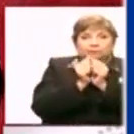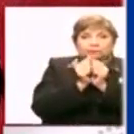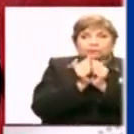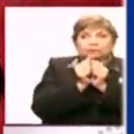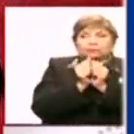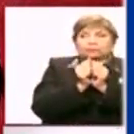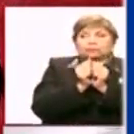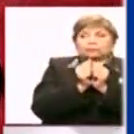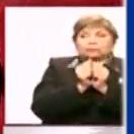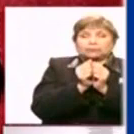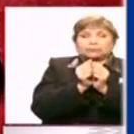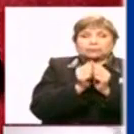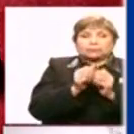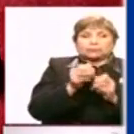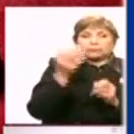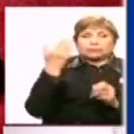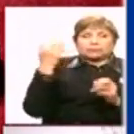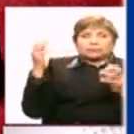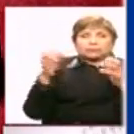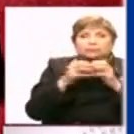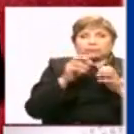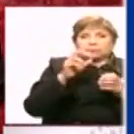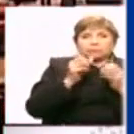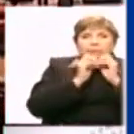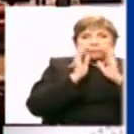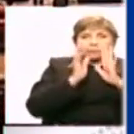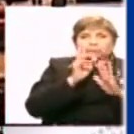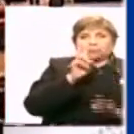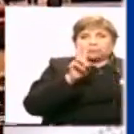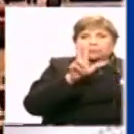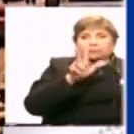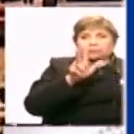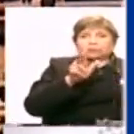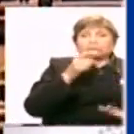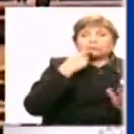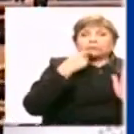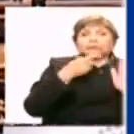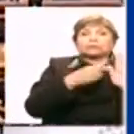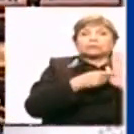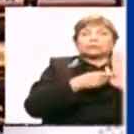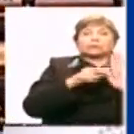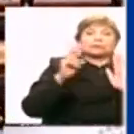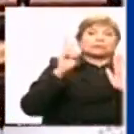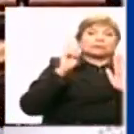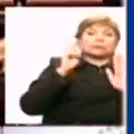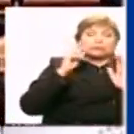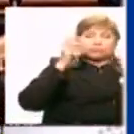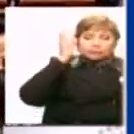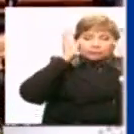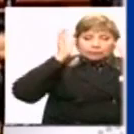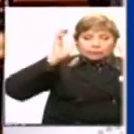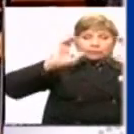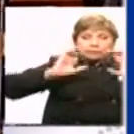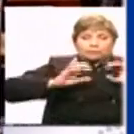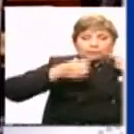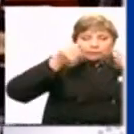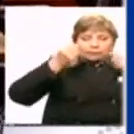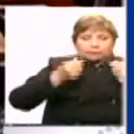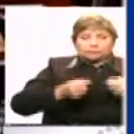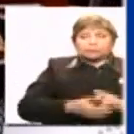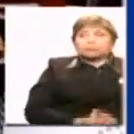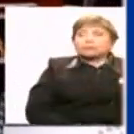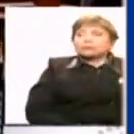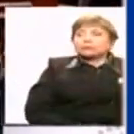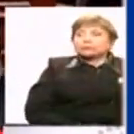Ahora, ¿cuál es, Betsy, la postura con respecto al es decir, el respaldo